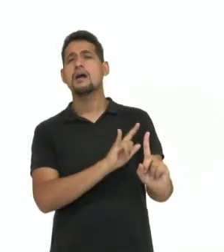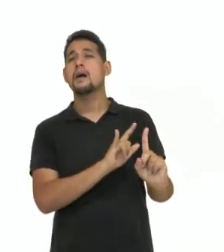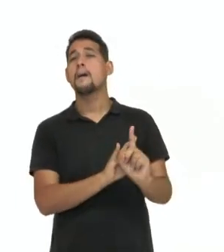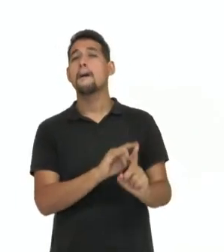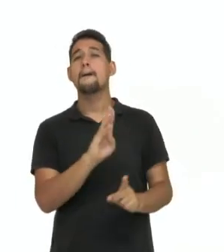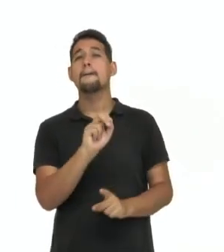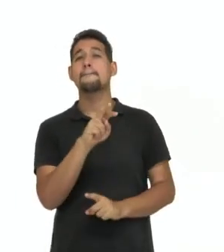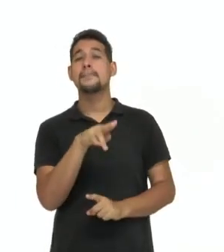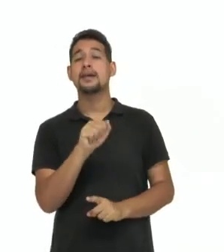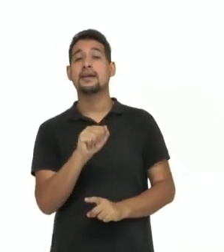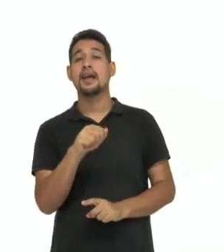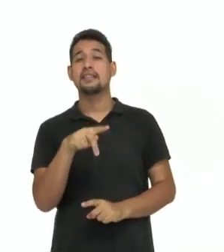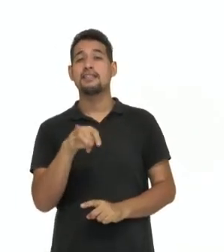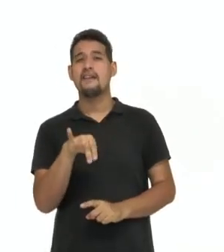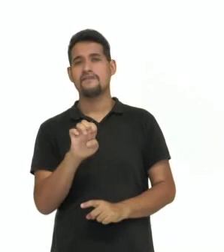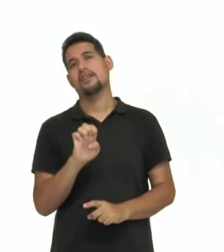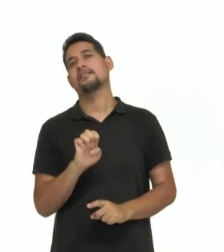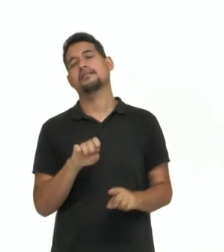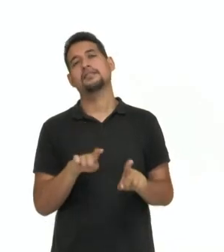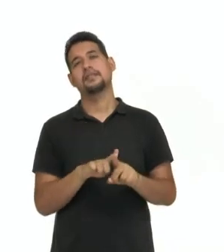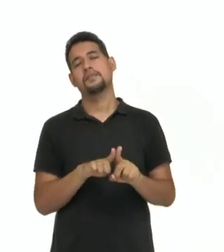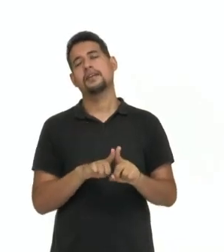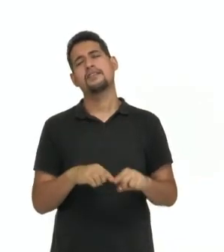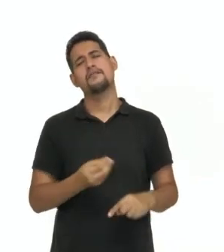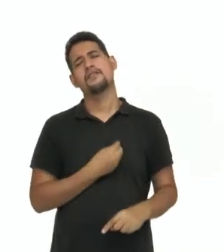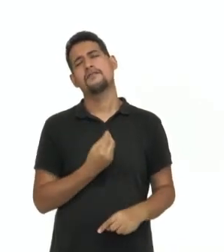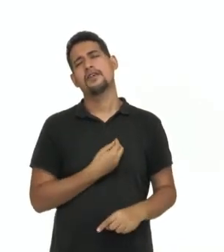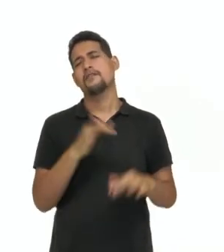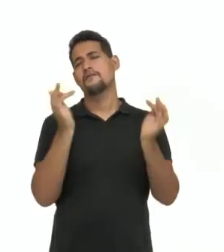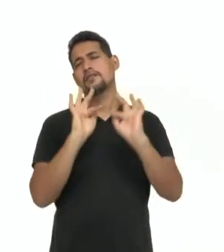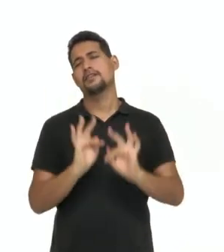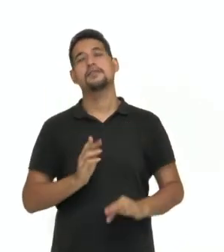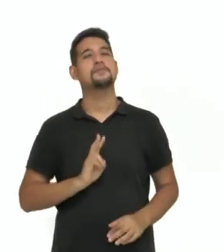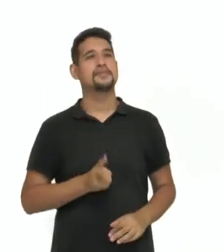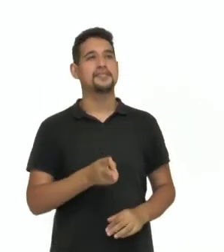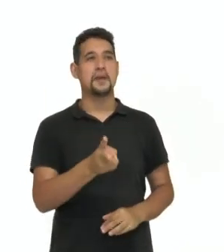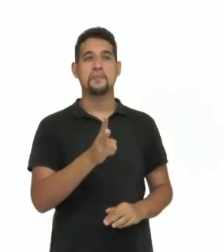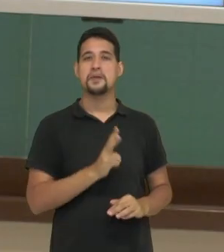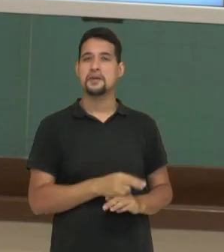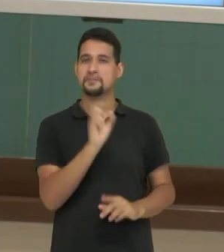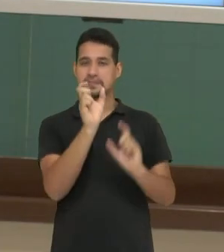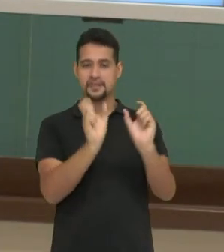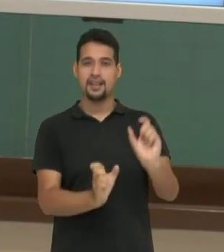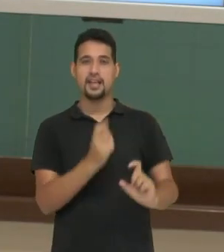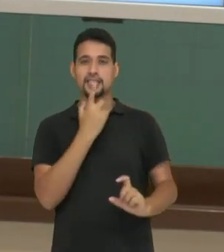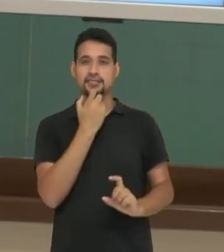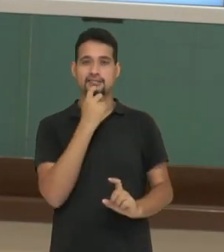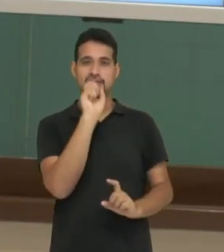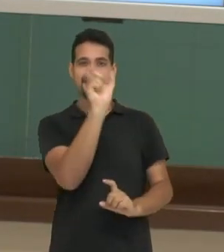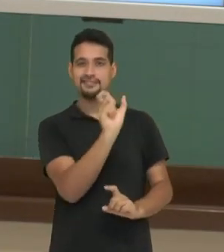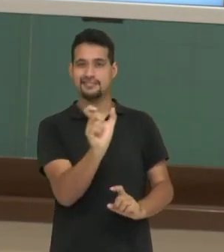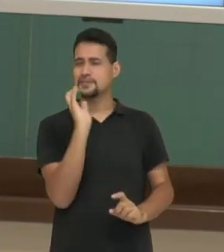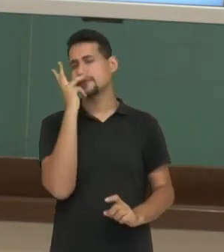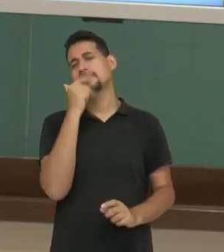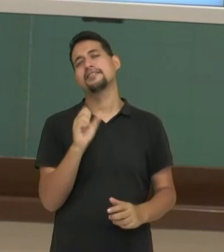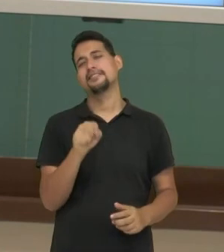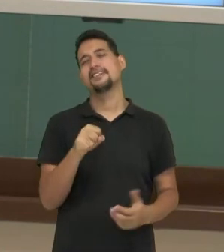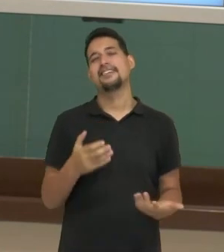dijo el rey, y vivieron felices siempre. Ah, muy lindo,